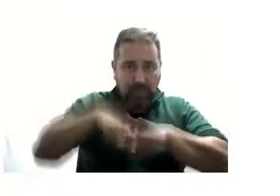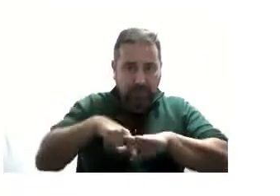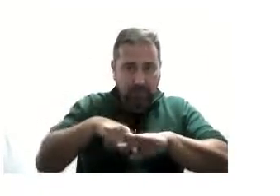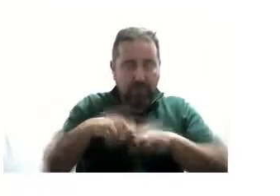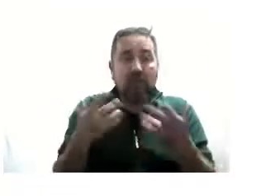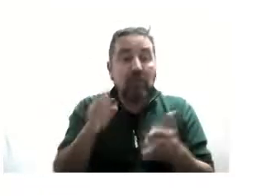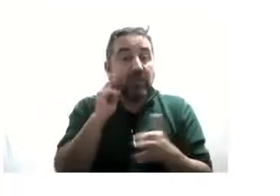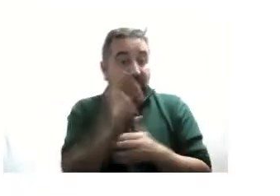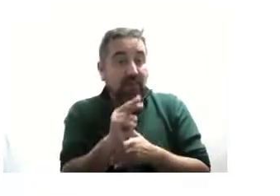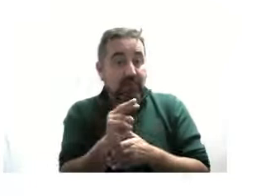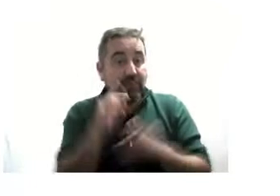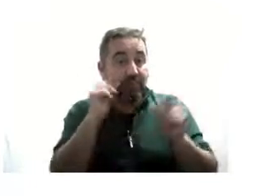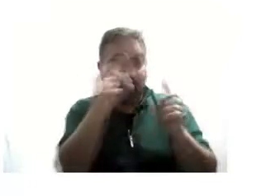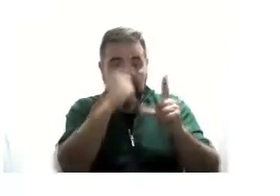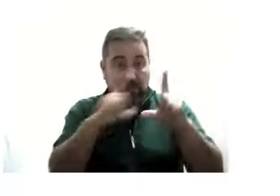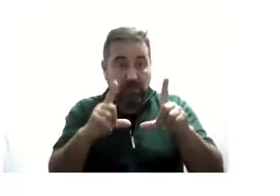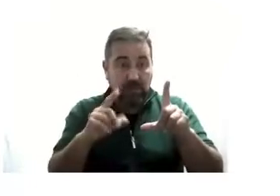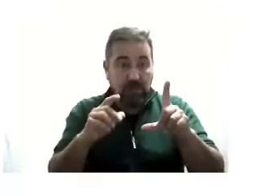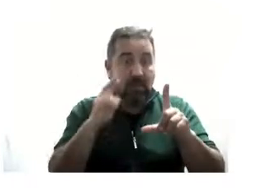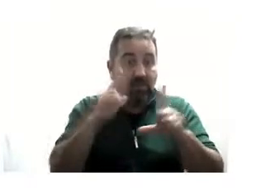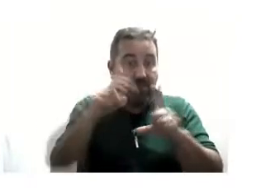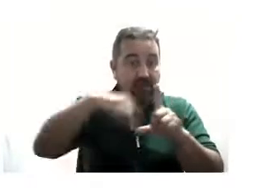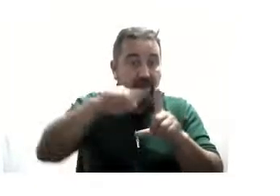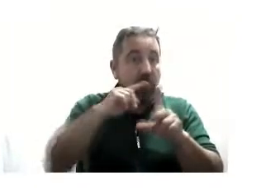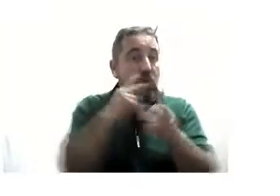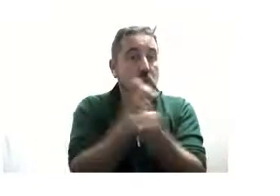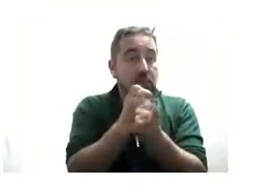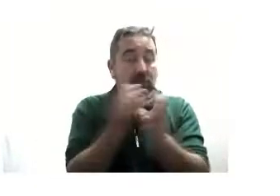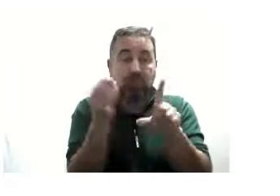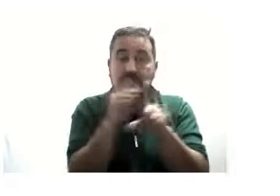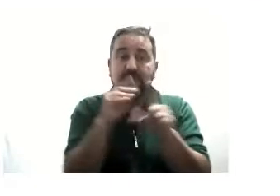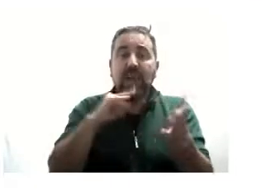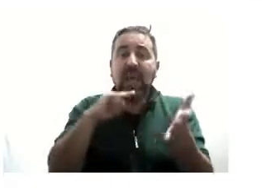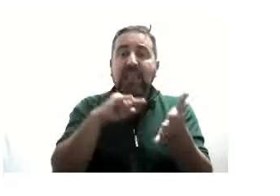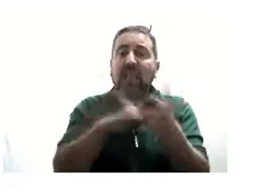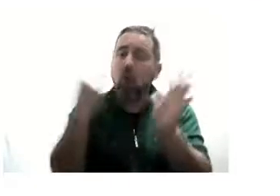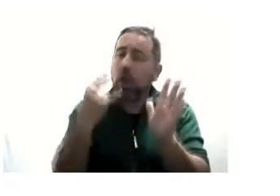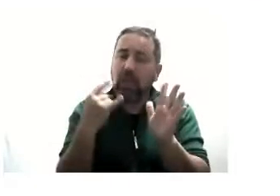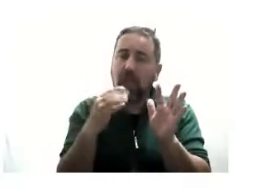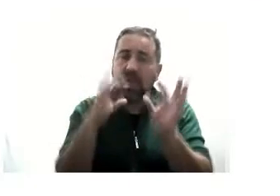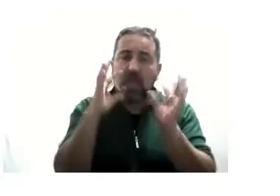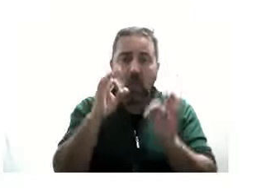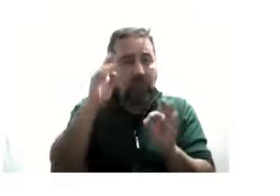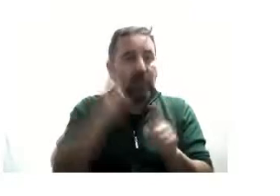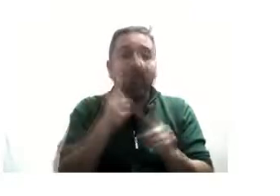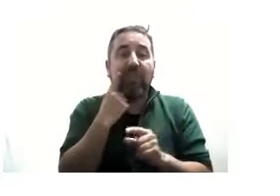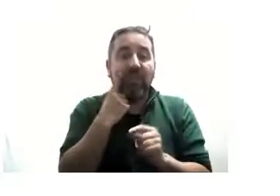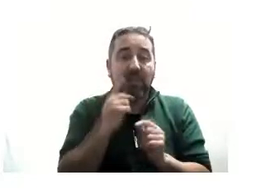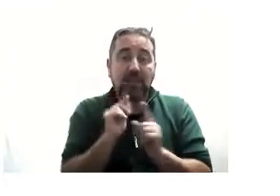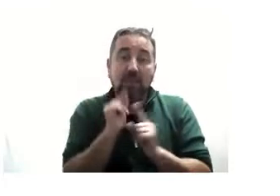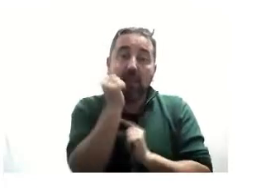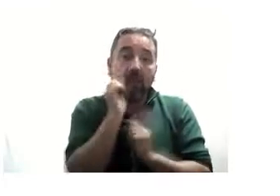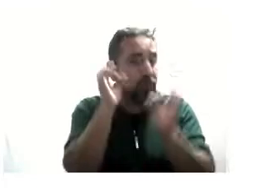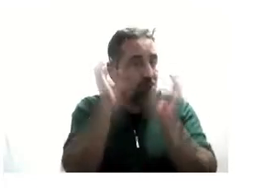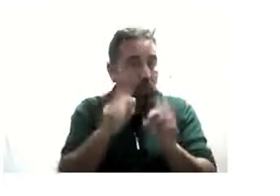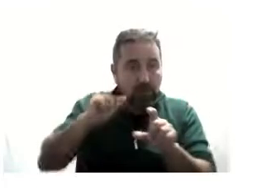de este pedestal, de este implante que se coloca en el hueso, como digo, una tecnología exactamente igual que la de los implantes dentales, y sobre